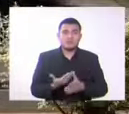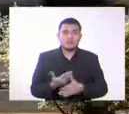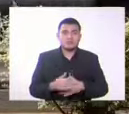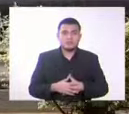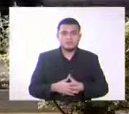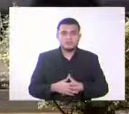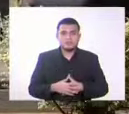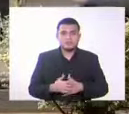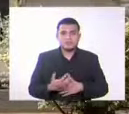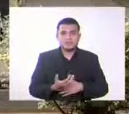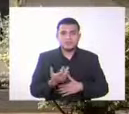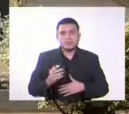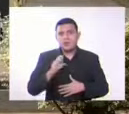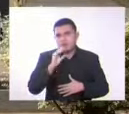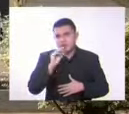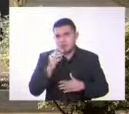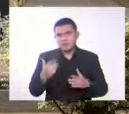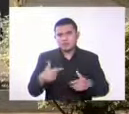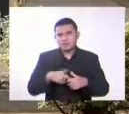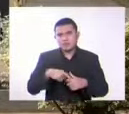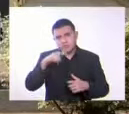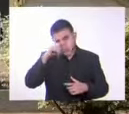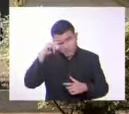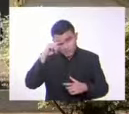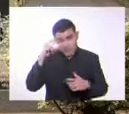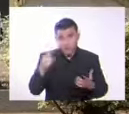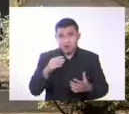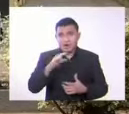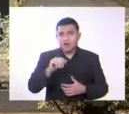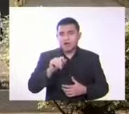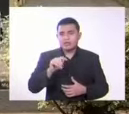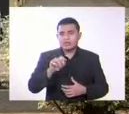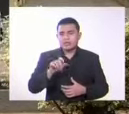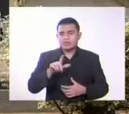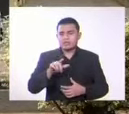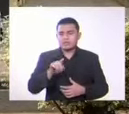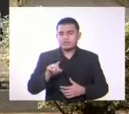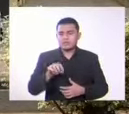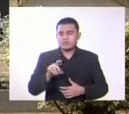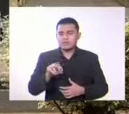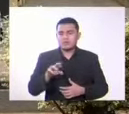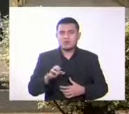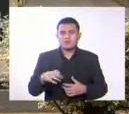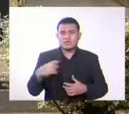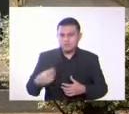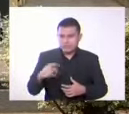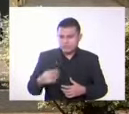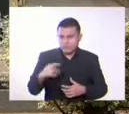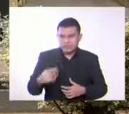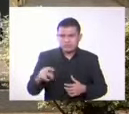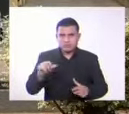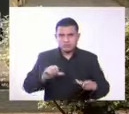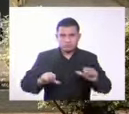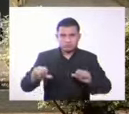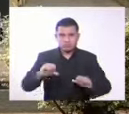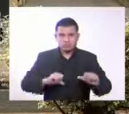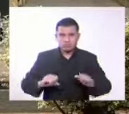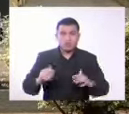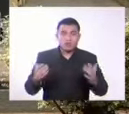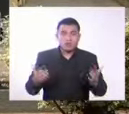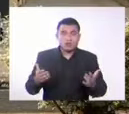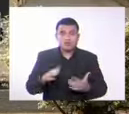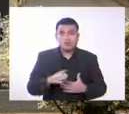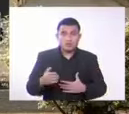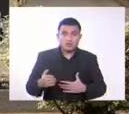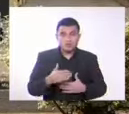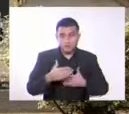Y si hablamos de petróleo, debemos mencionar los catalizadores, que son sustancias que ayudan a acelerar las reacciones químicas, las cuales son utilizadas en